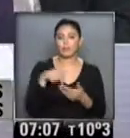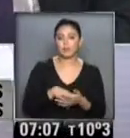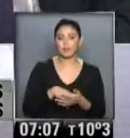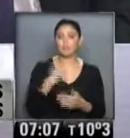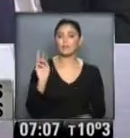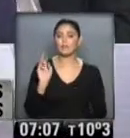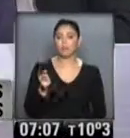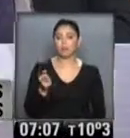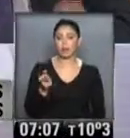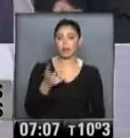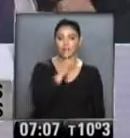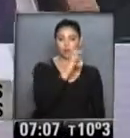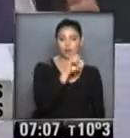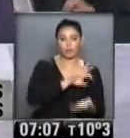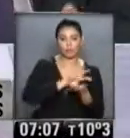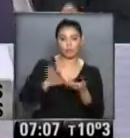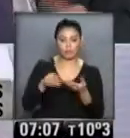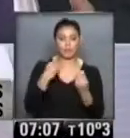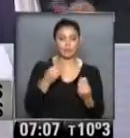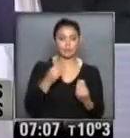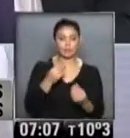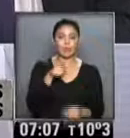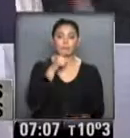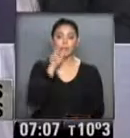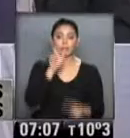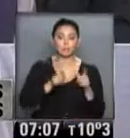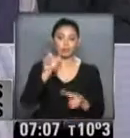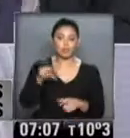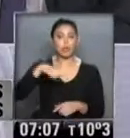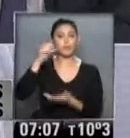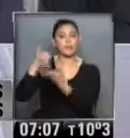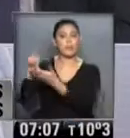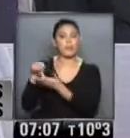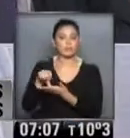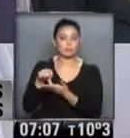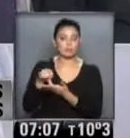retiro de dólares del sistema bancario. Esto es para quienes lo realizan en el exterior,